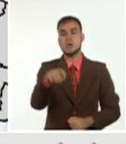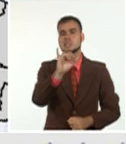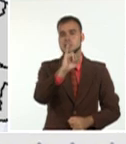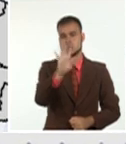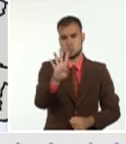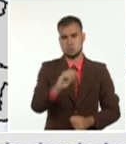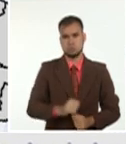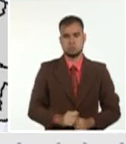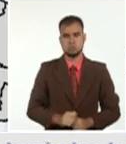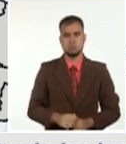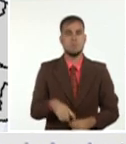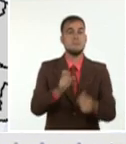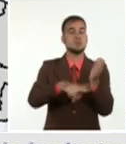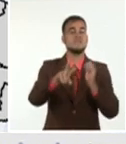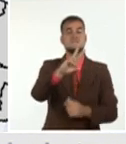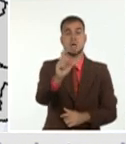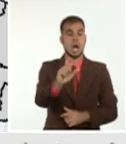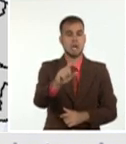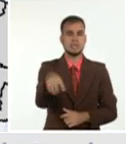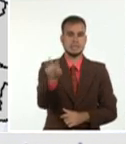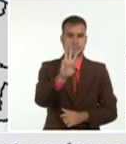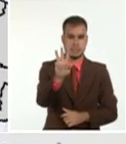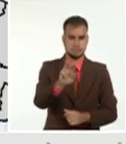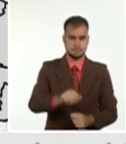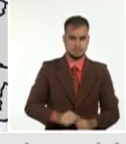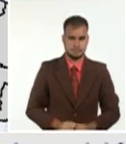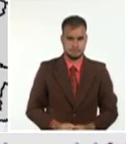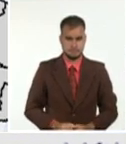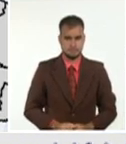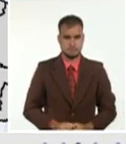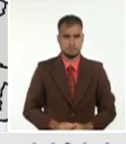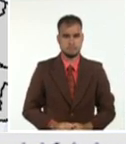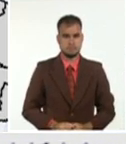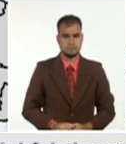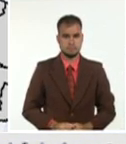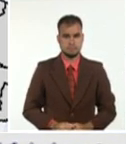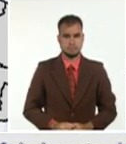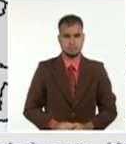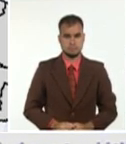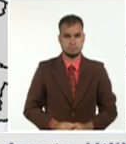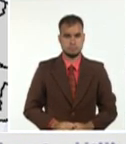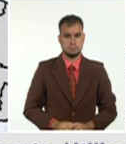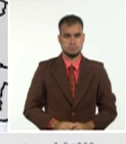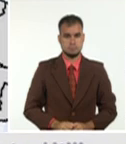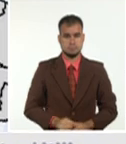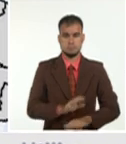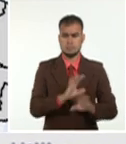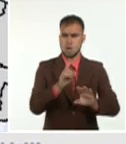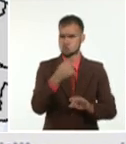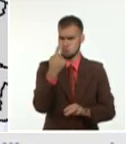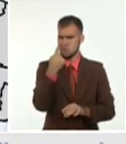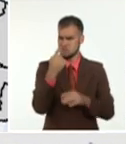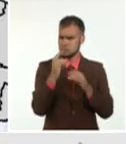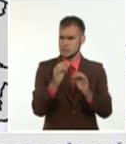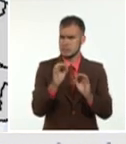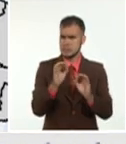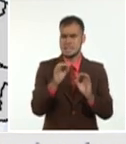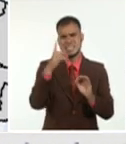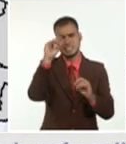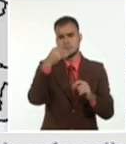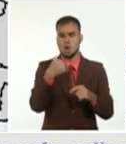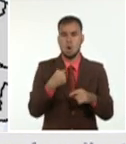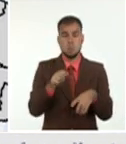en Villa Clara. Viéndolo así, y los que hemos podido seguir el comportamiento de la transmisión en Cuba